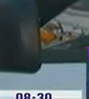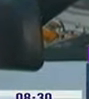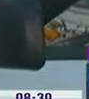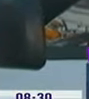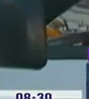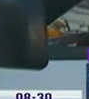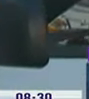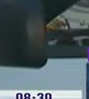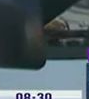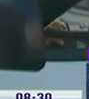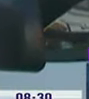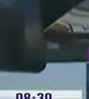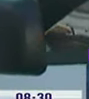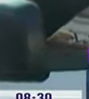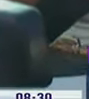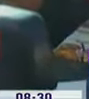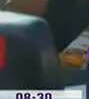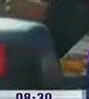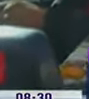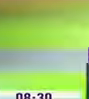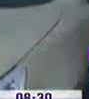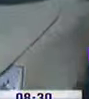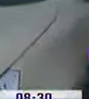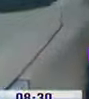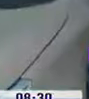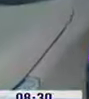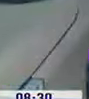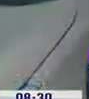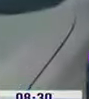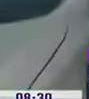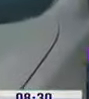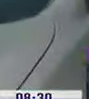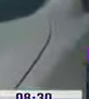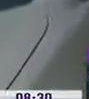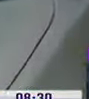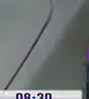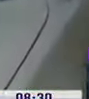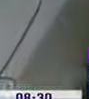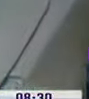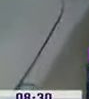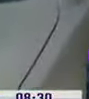Jugo. Sin jugo, sin nada. Ensalada. Sin ensalada. Perémosle.